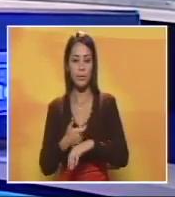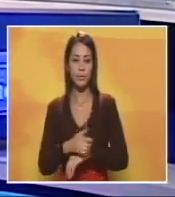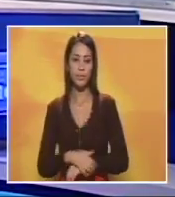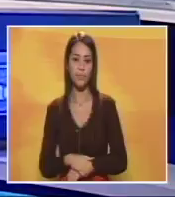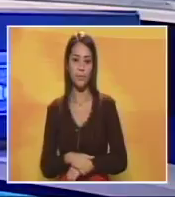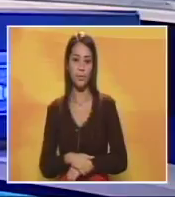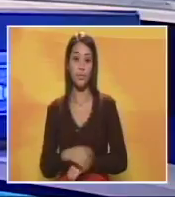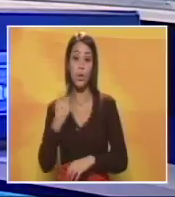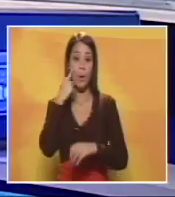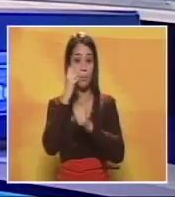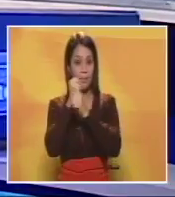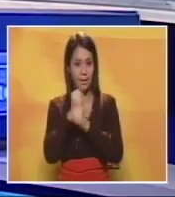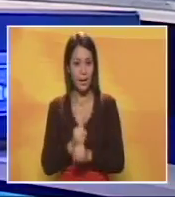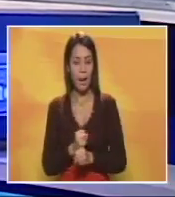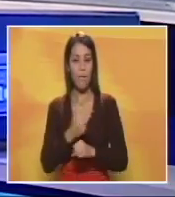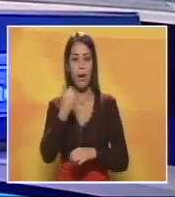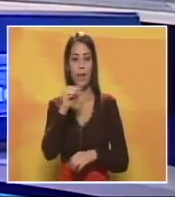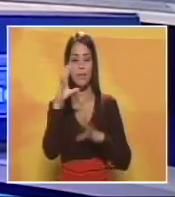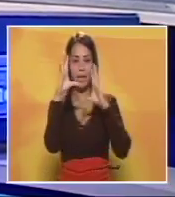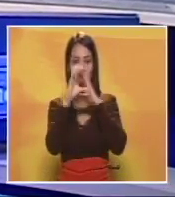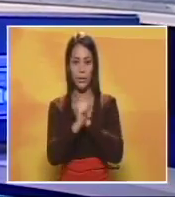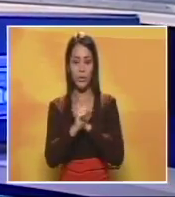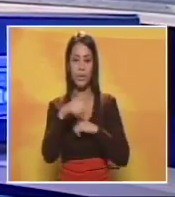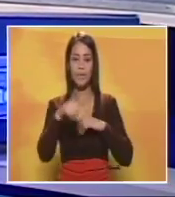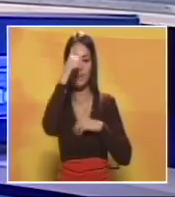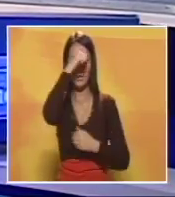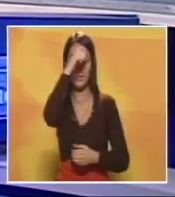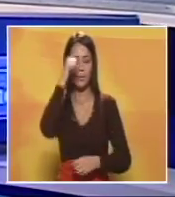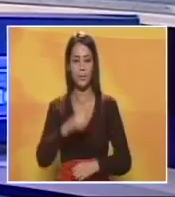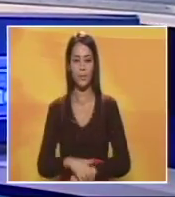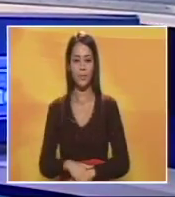Zapatero. Los esperamos a las 10 de la noche este domingo.